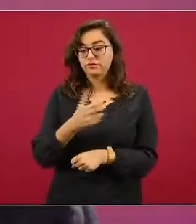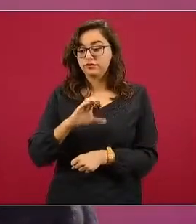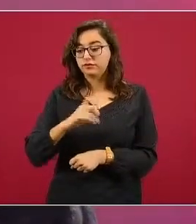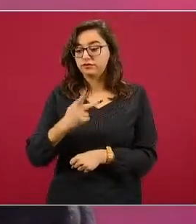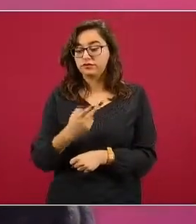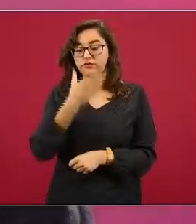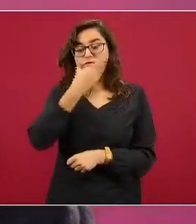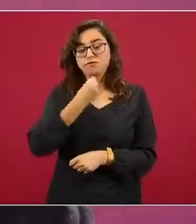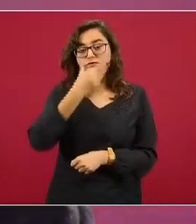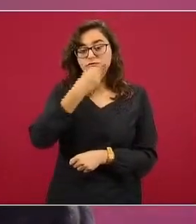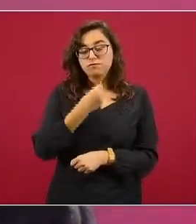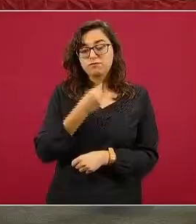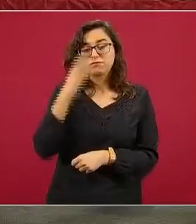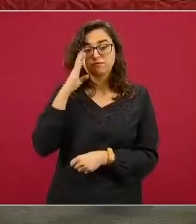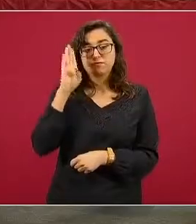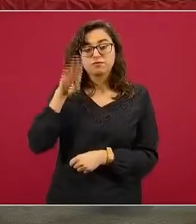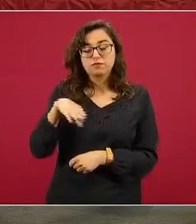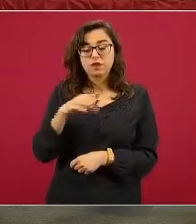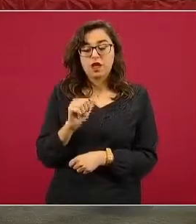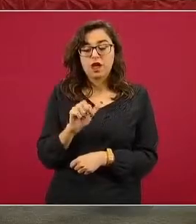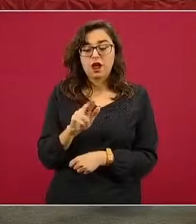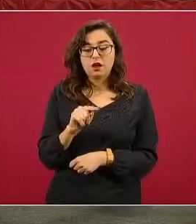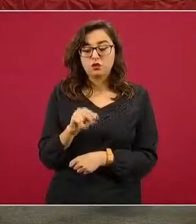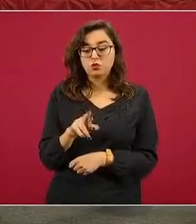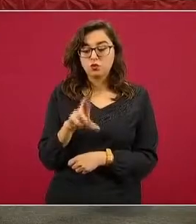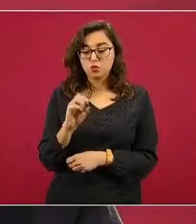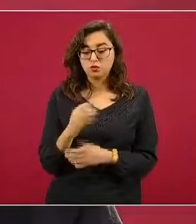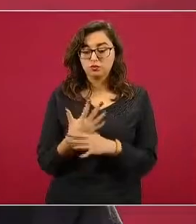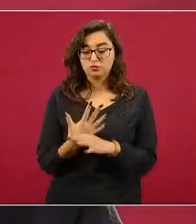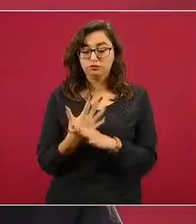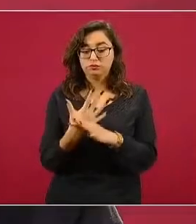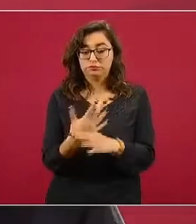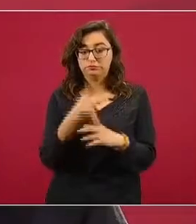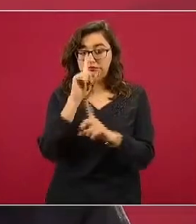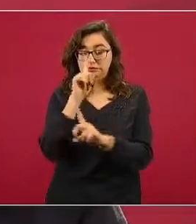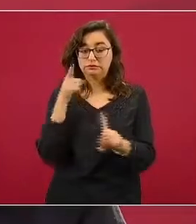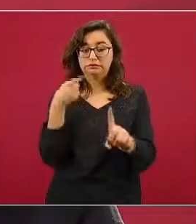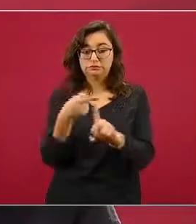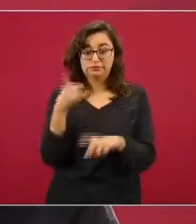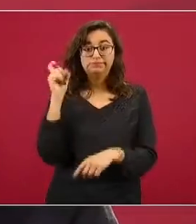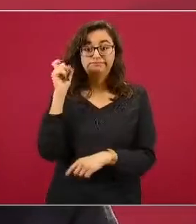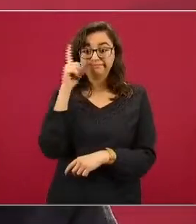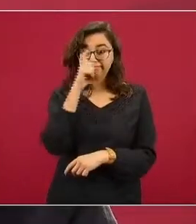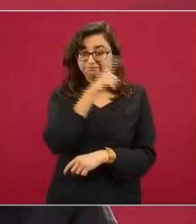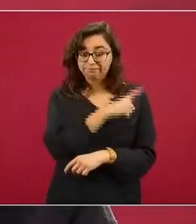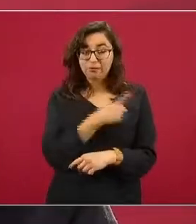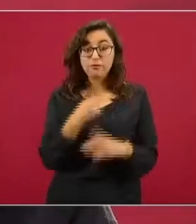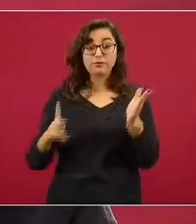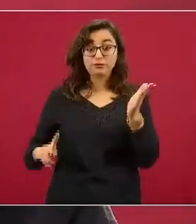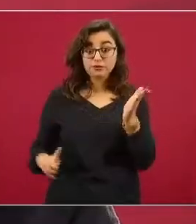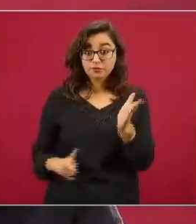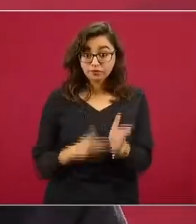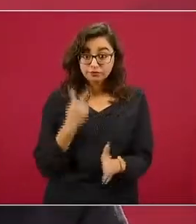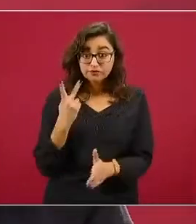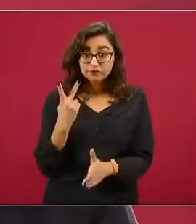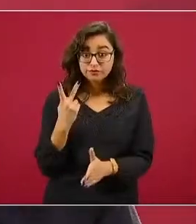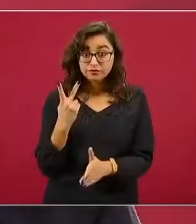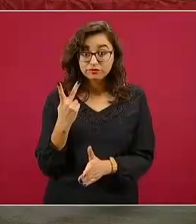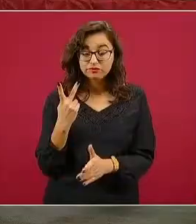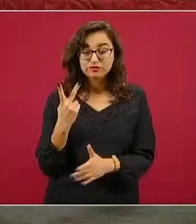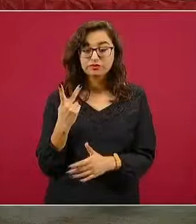Arturo Herrera Gutiérrez, señalaban los retos de reactivar la economía y